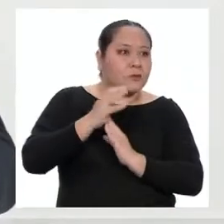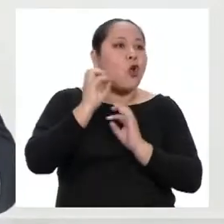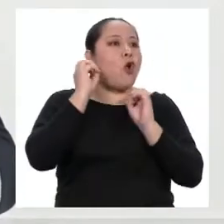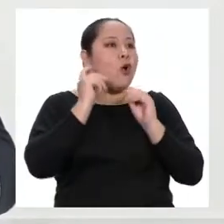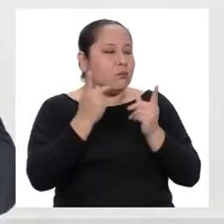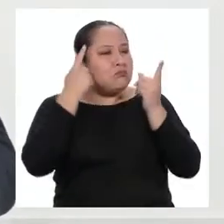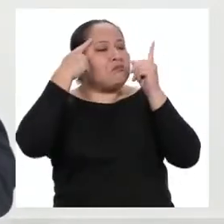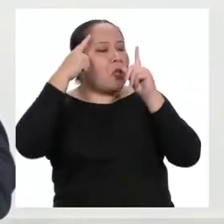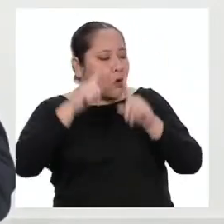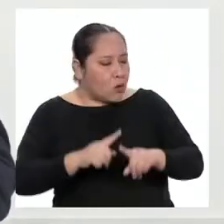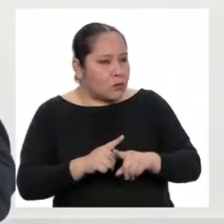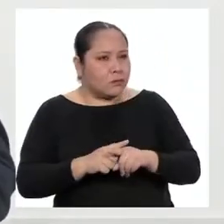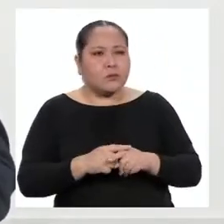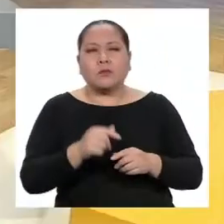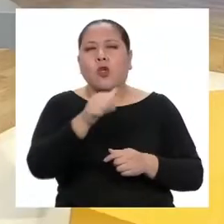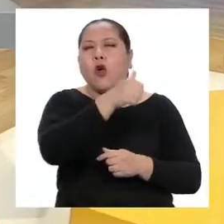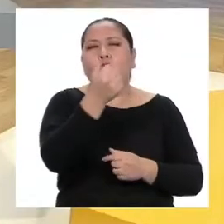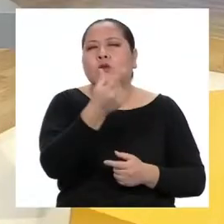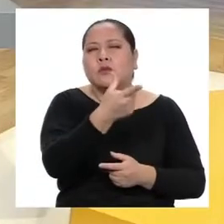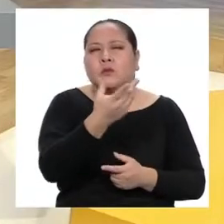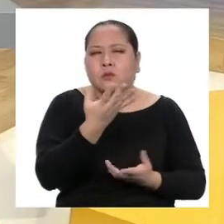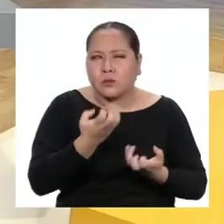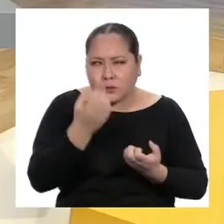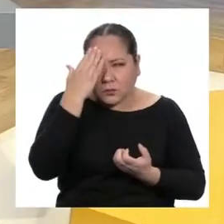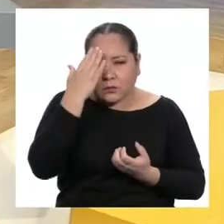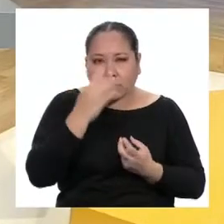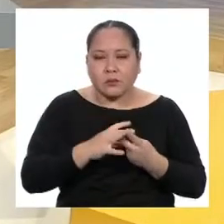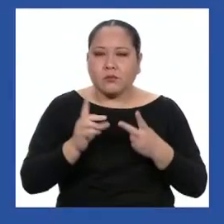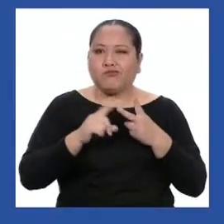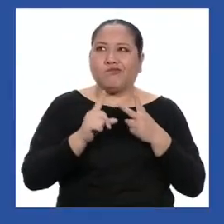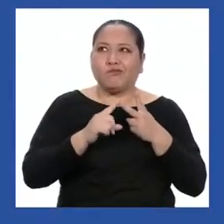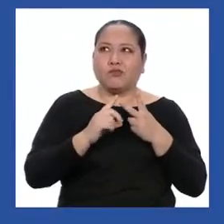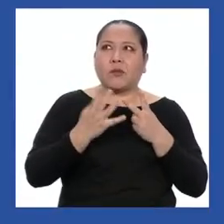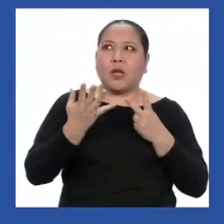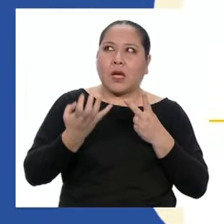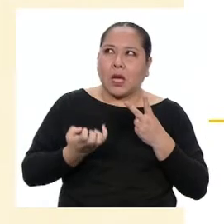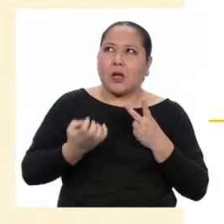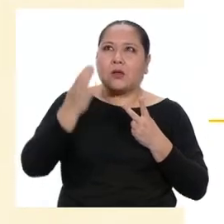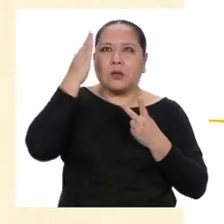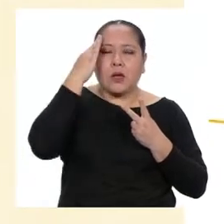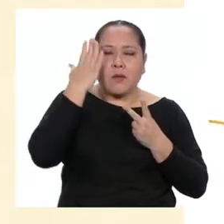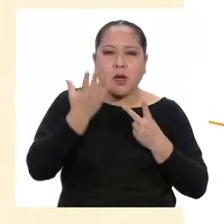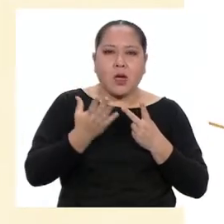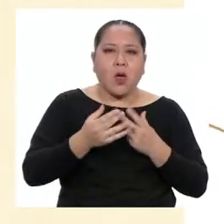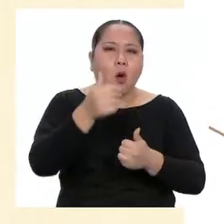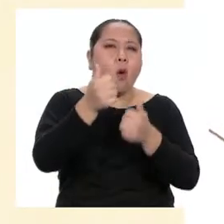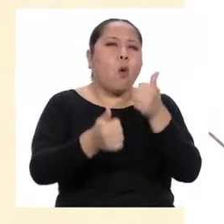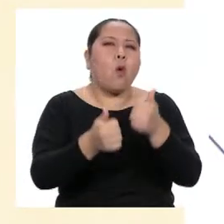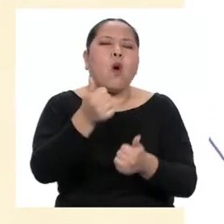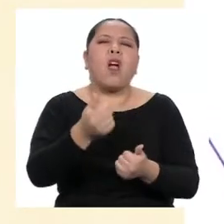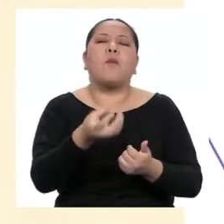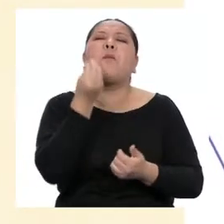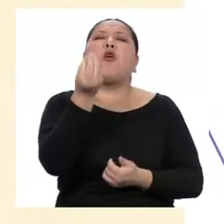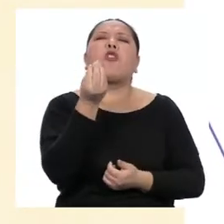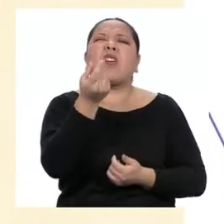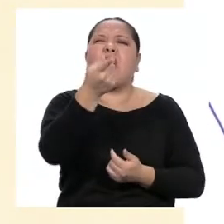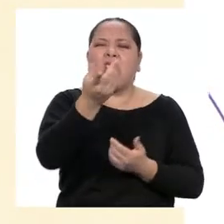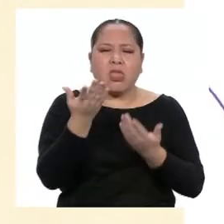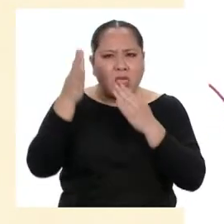acuerdo. ¿Qué más te gustaría saber? Quisiera saber cuál fue el motivo